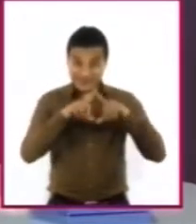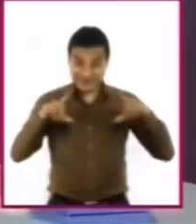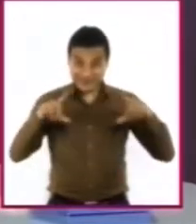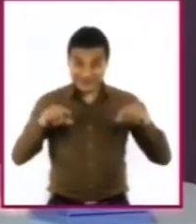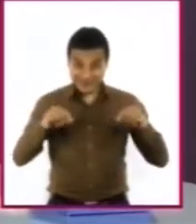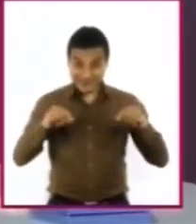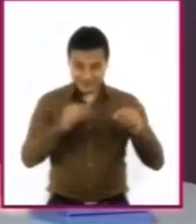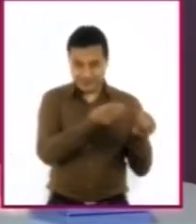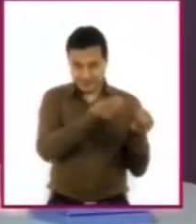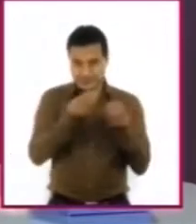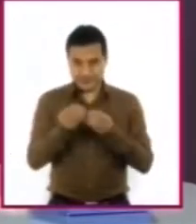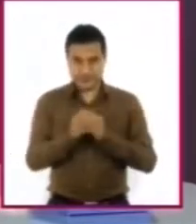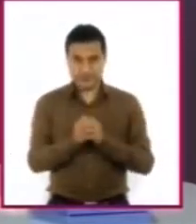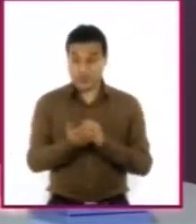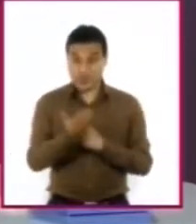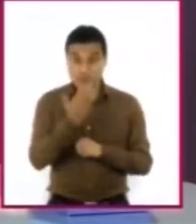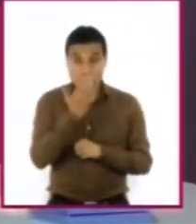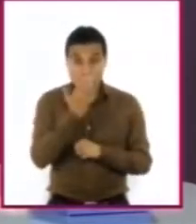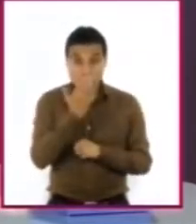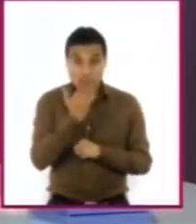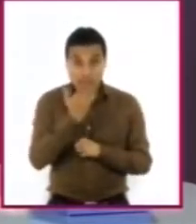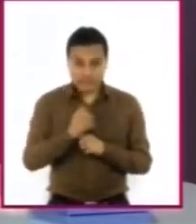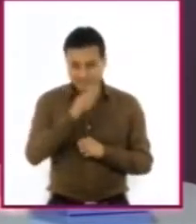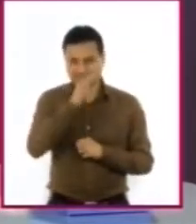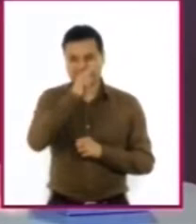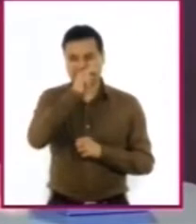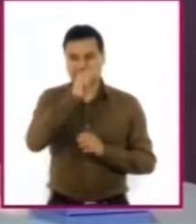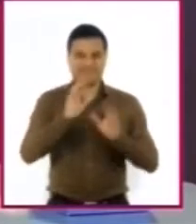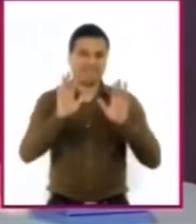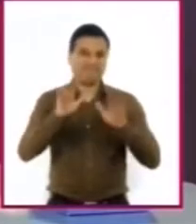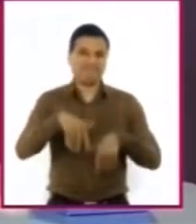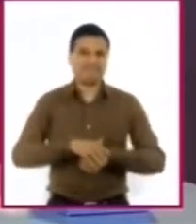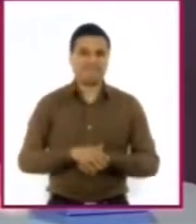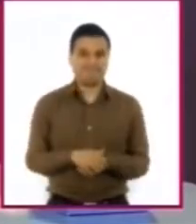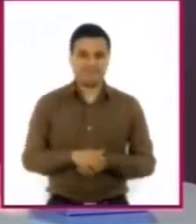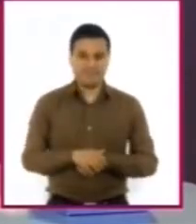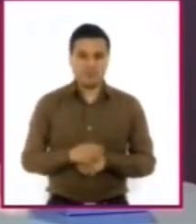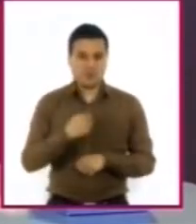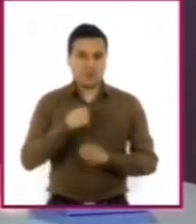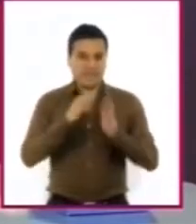de no tenerlo, no te preocupes, utilizaremos un ejemplo.